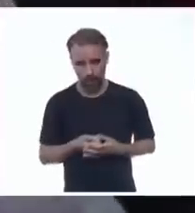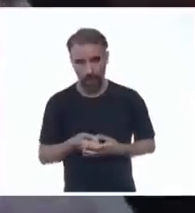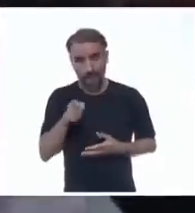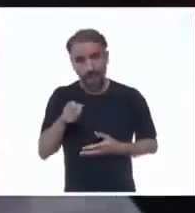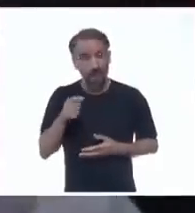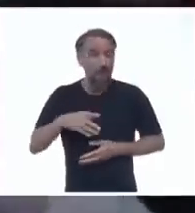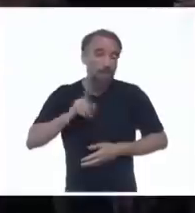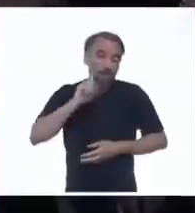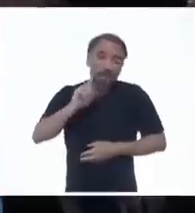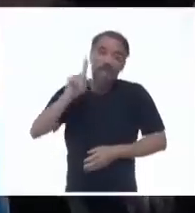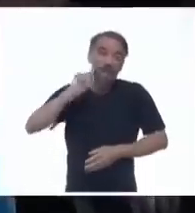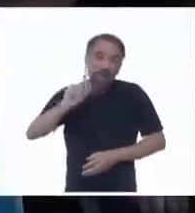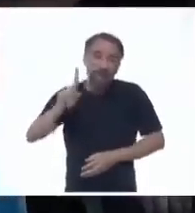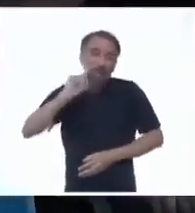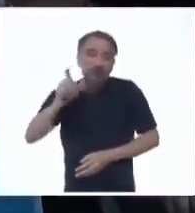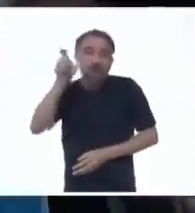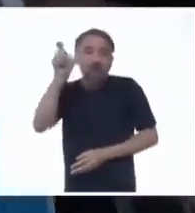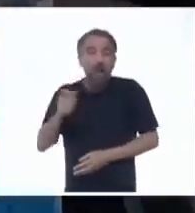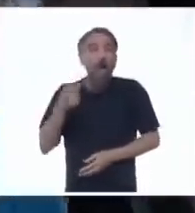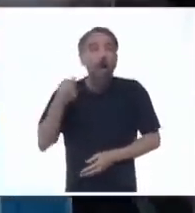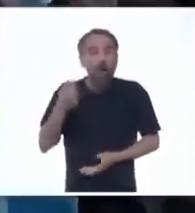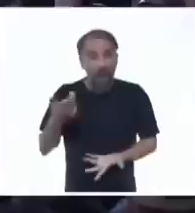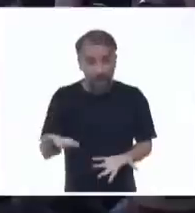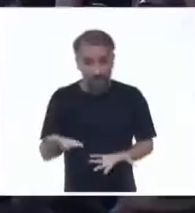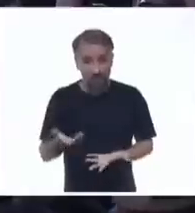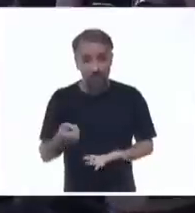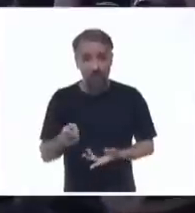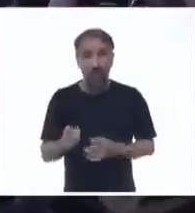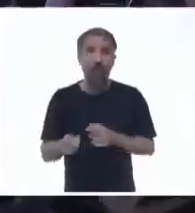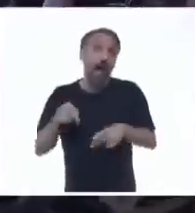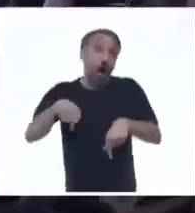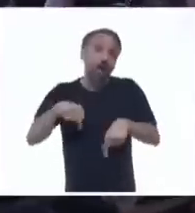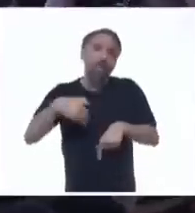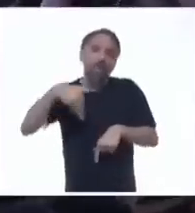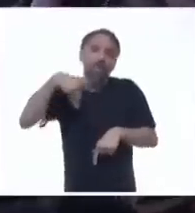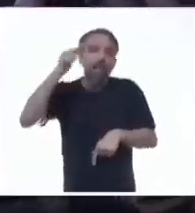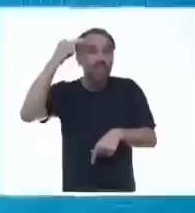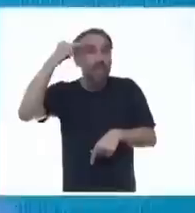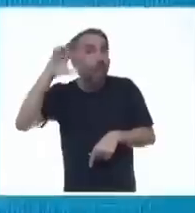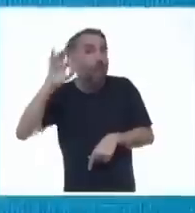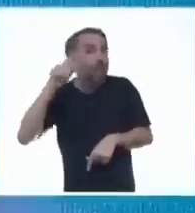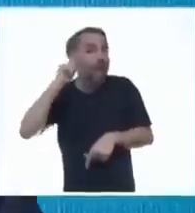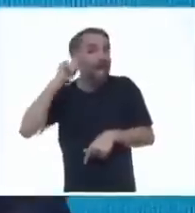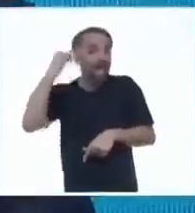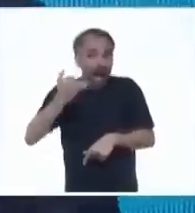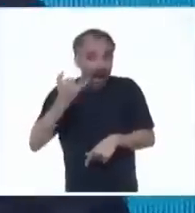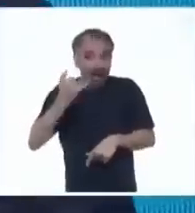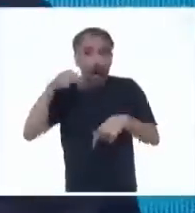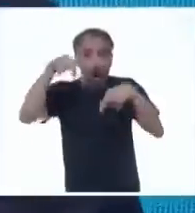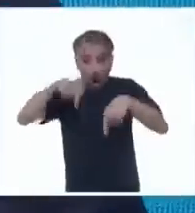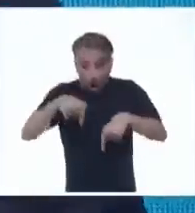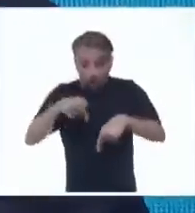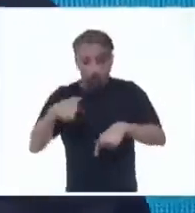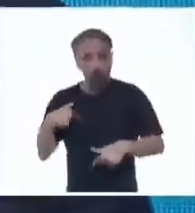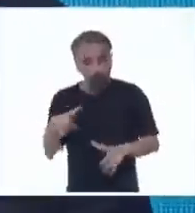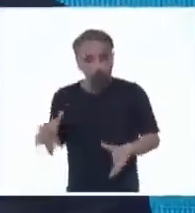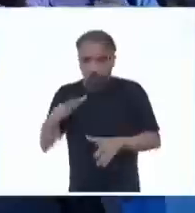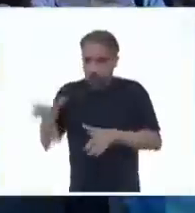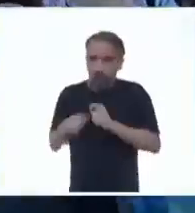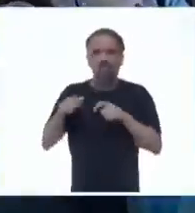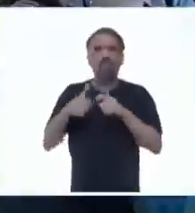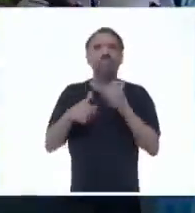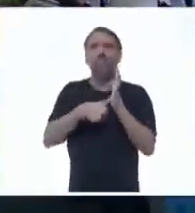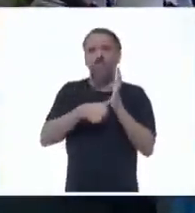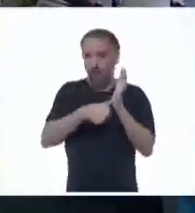miles y miles de jubilados que hoy con más de 90 años agarraron su libreta y fueron